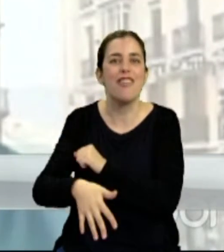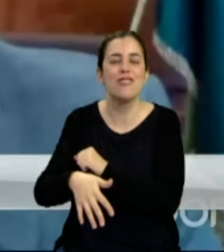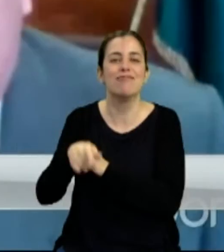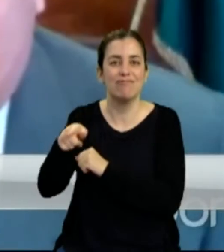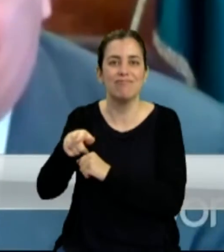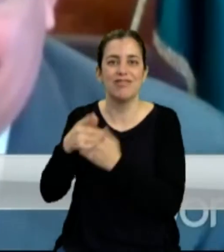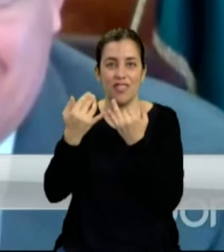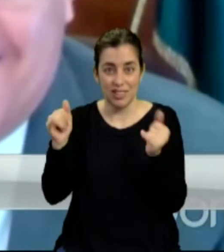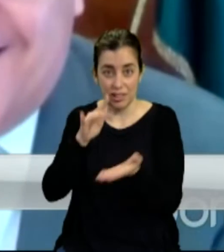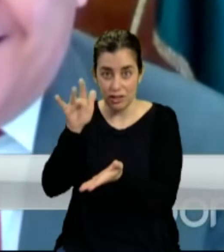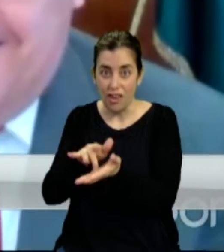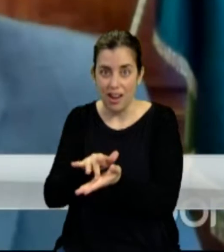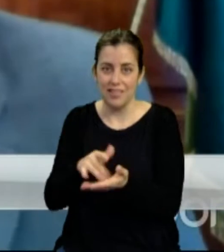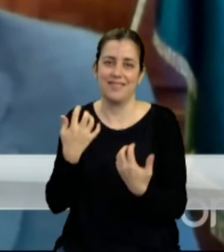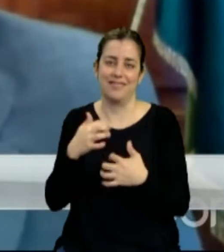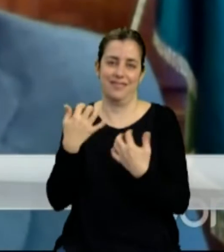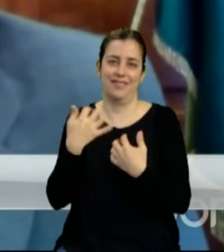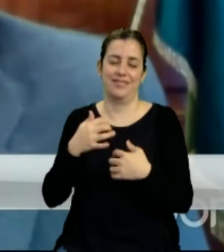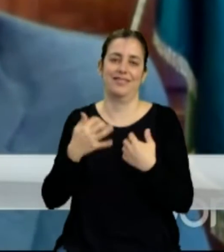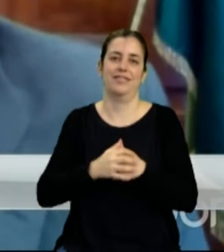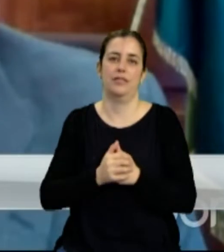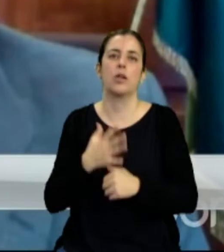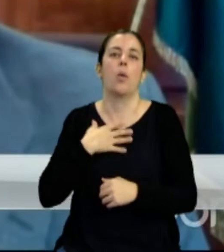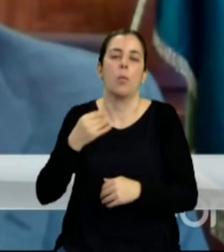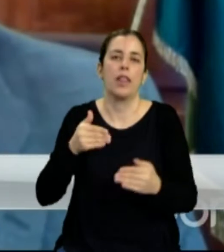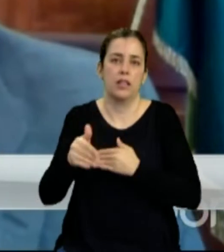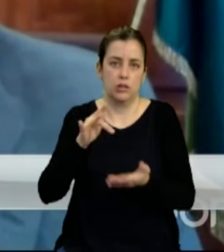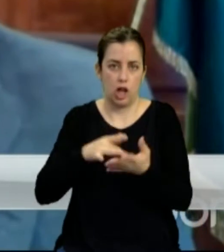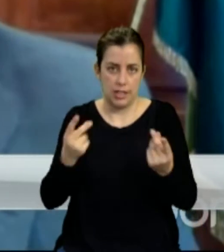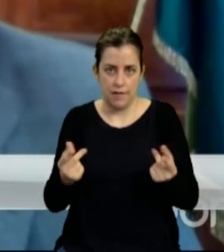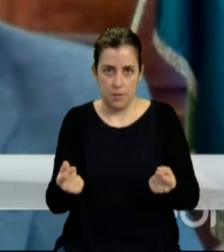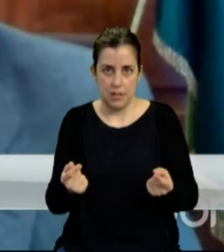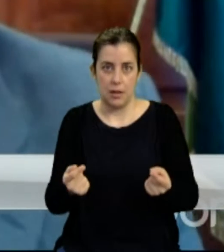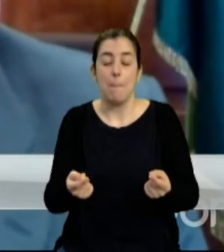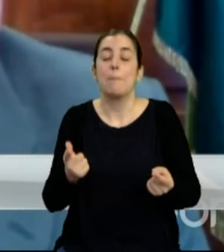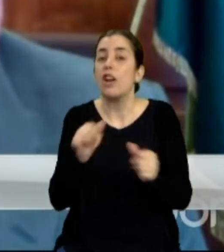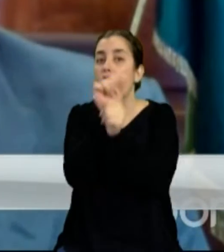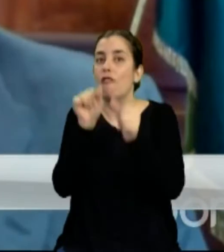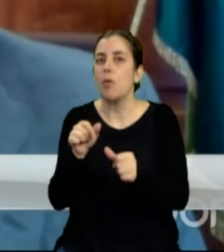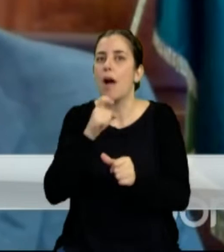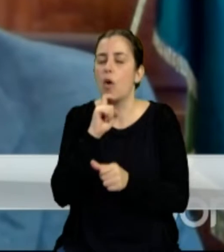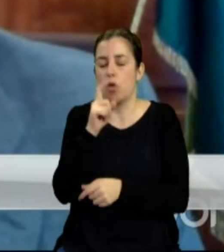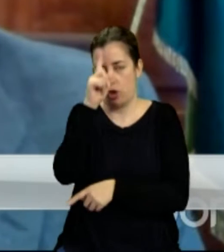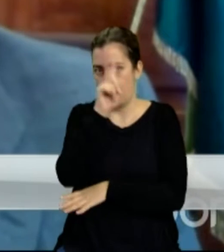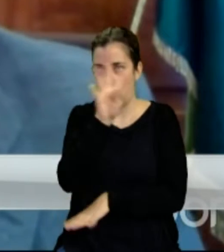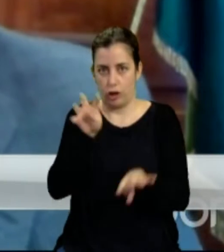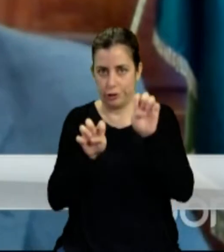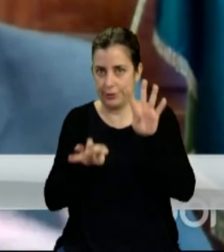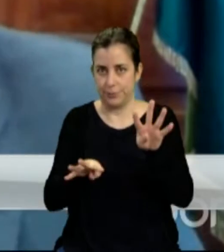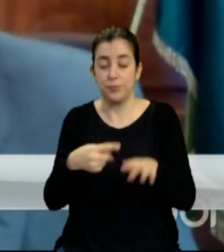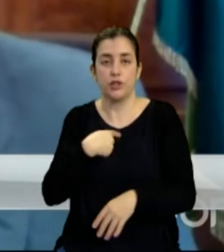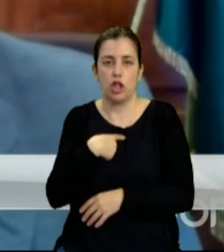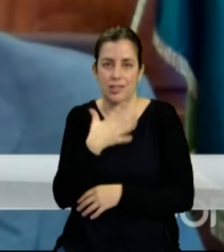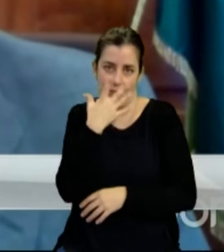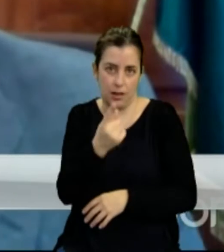Raúl? Puede haber San Fermín, pero lo que no sé es cómo va a ser. Yo, sinceramente,